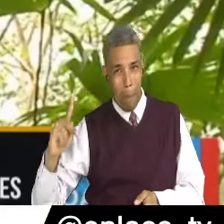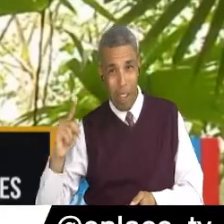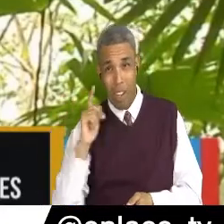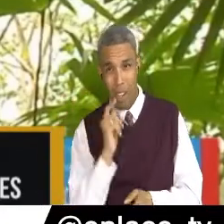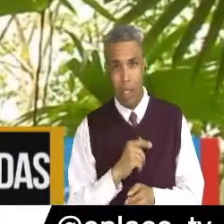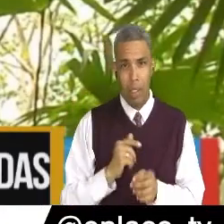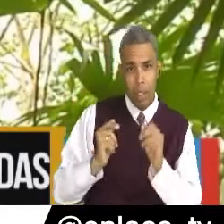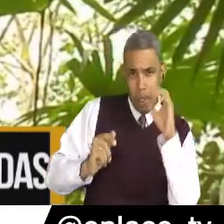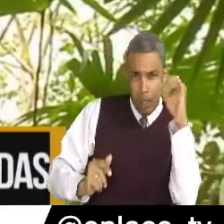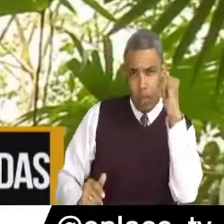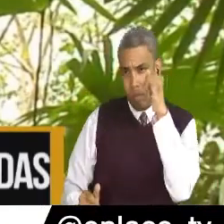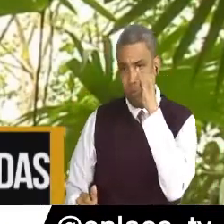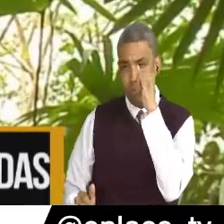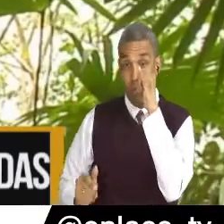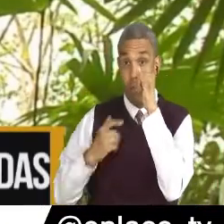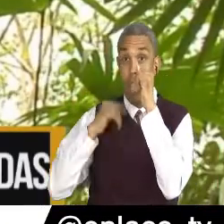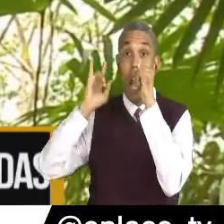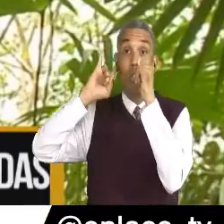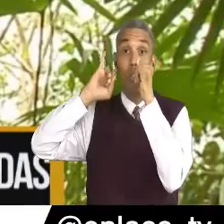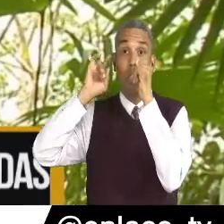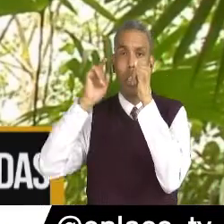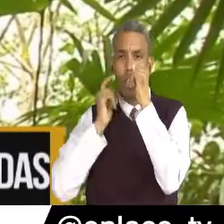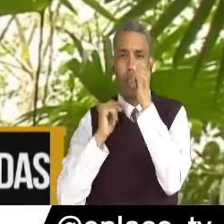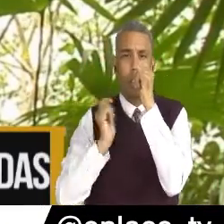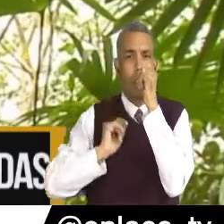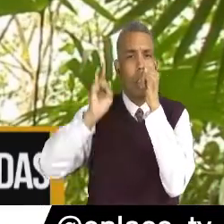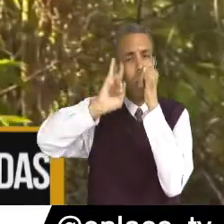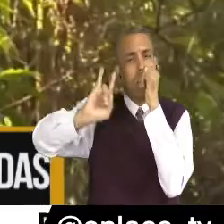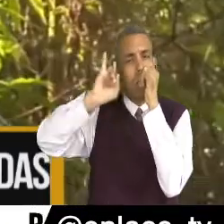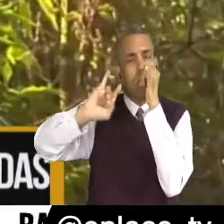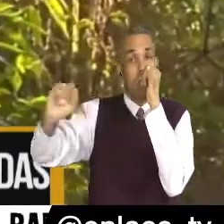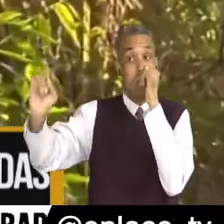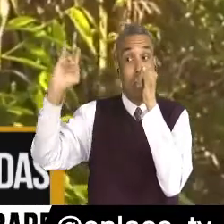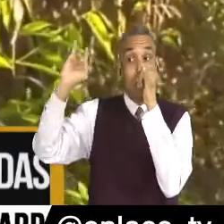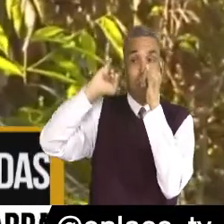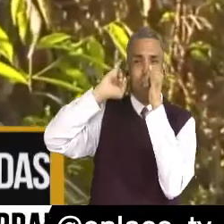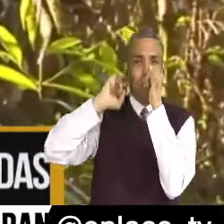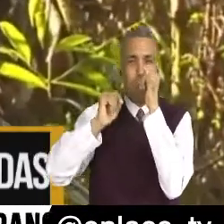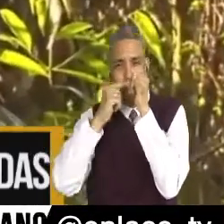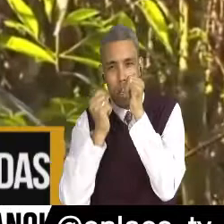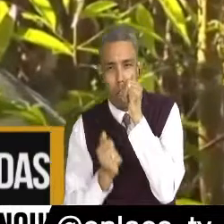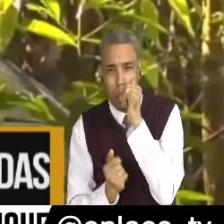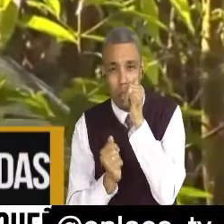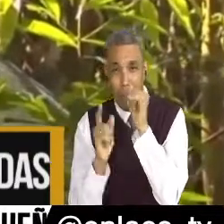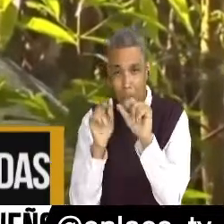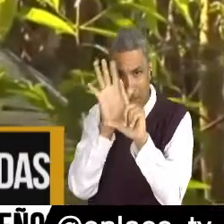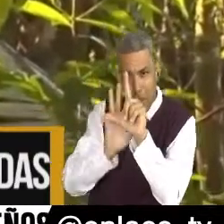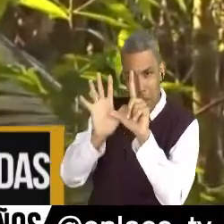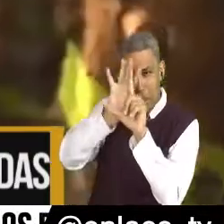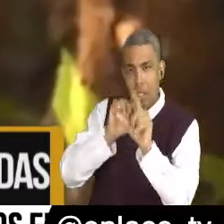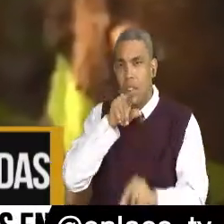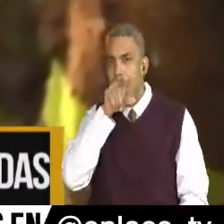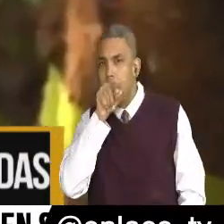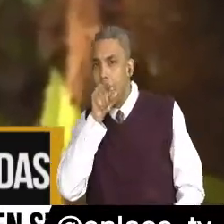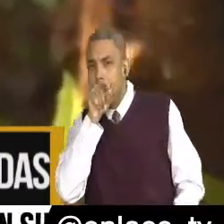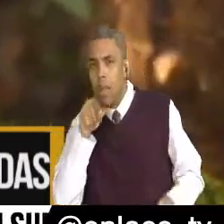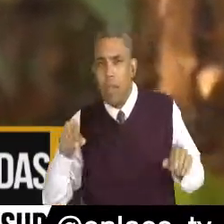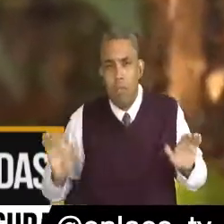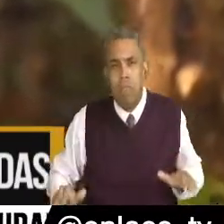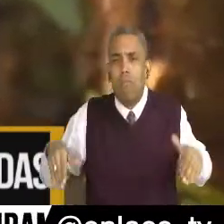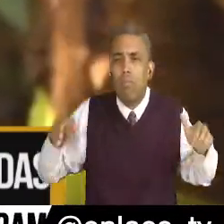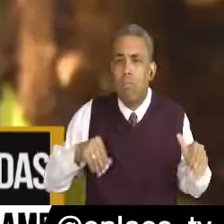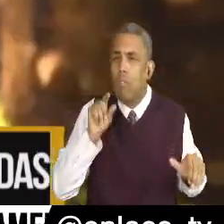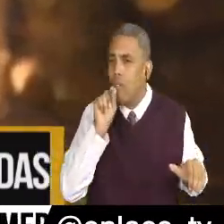un dispositivo de sonido con la cual grabamos y posteriormente reproducimos el canto del ave con el objetivo